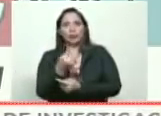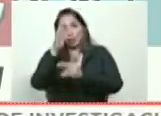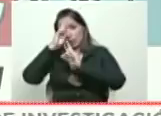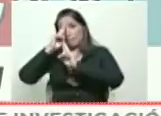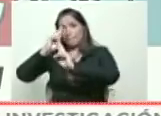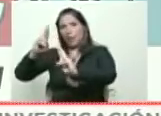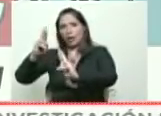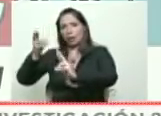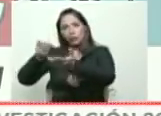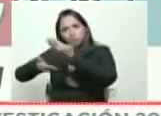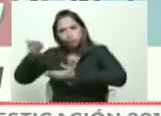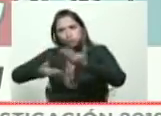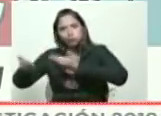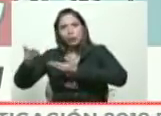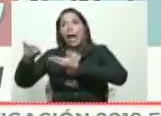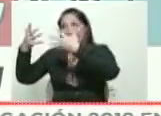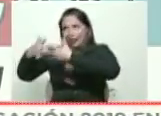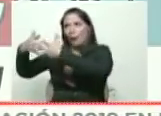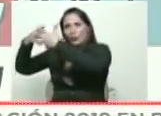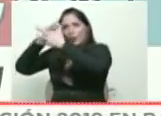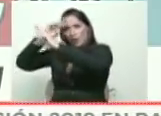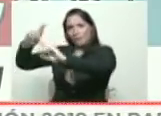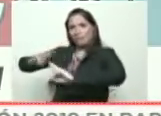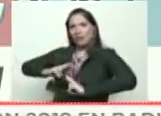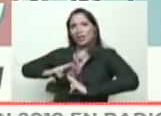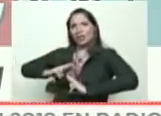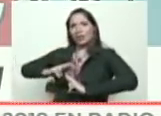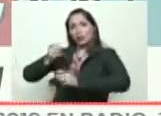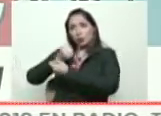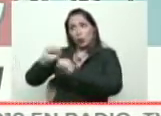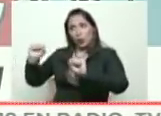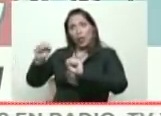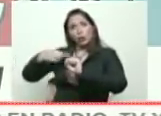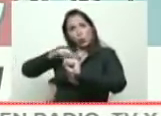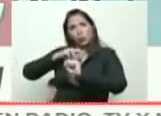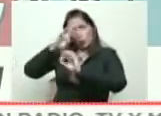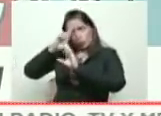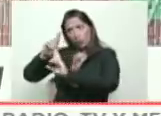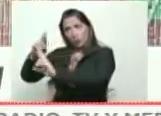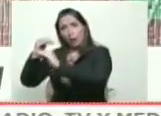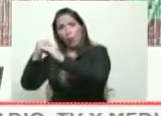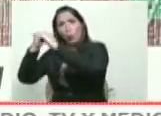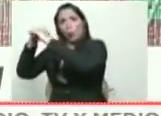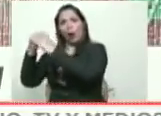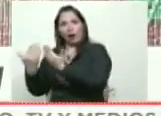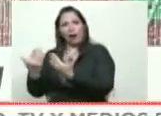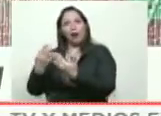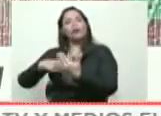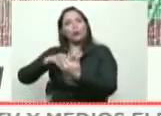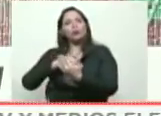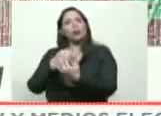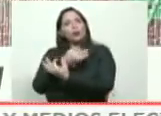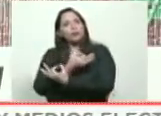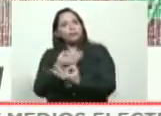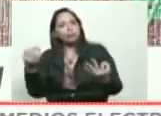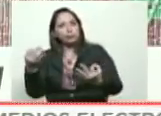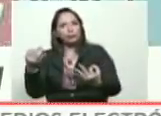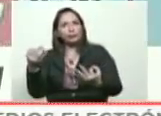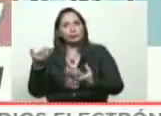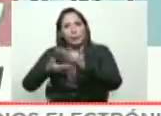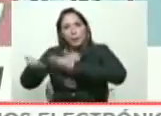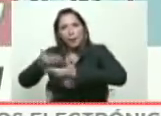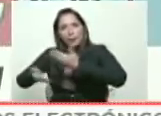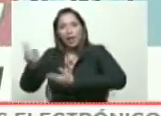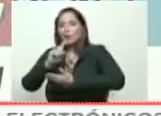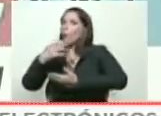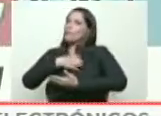mutuo. Si Estados Unidos respeta nuestra soberanía, como nosotros respetamos la de ellos, pues tendremos una extraordinaria relación. Pero no puede